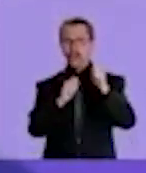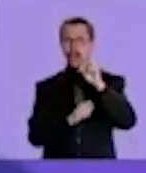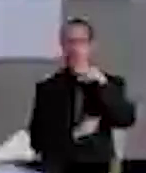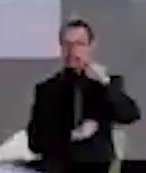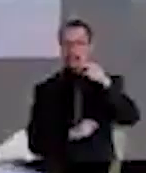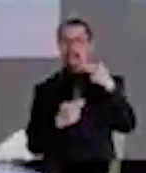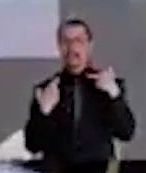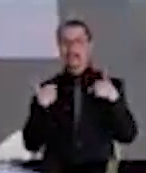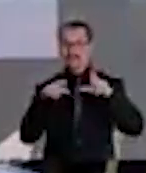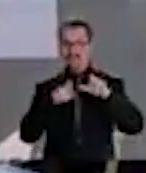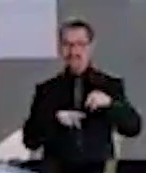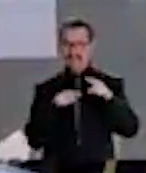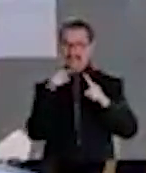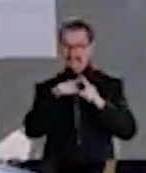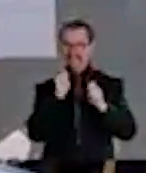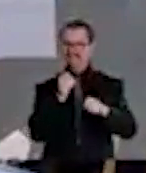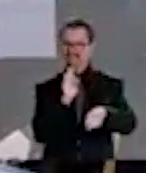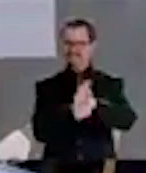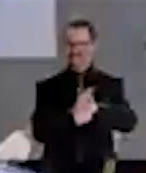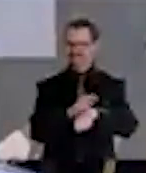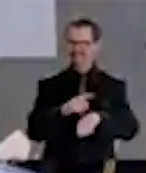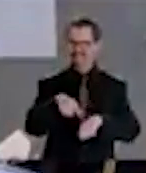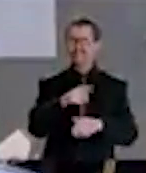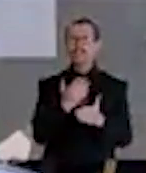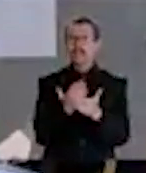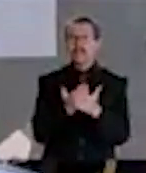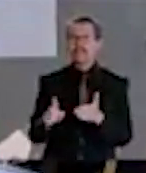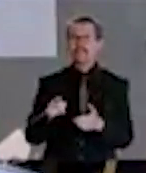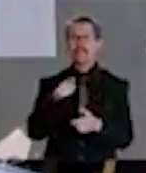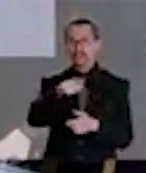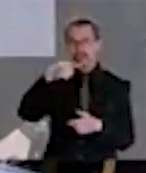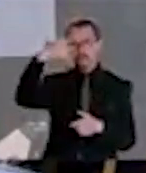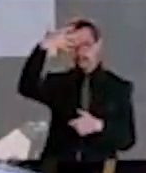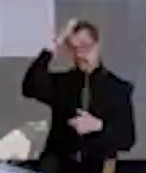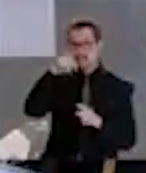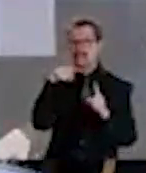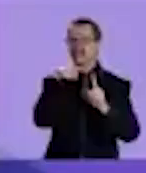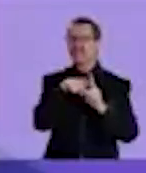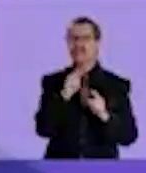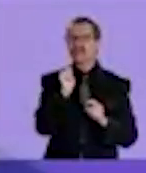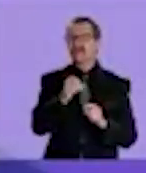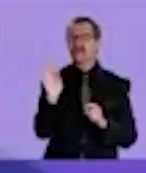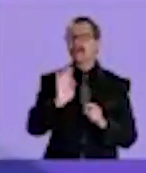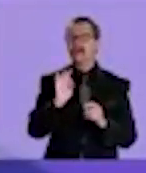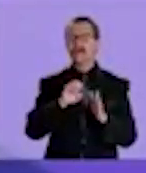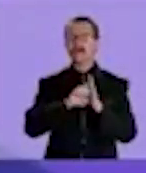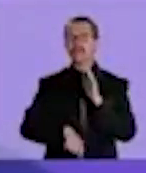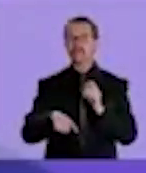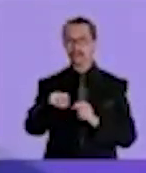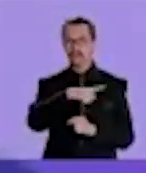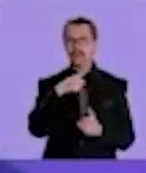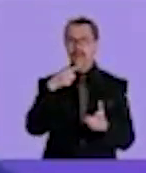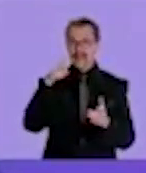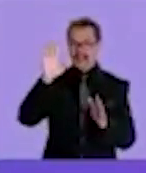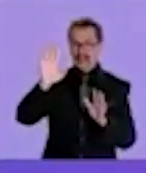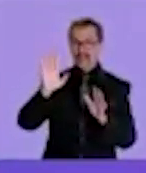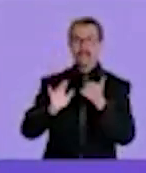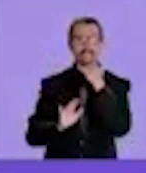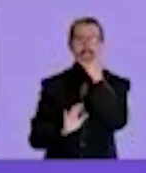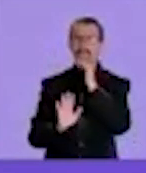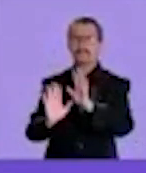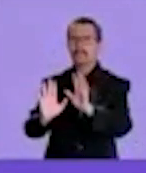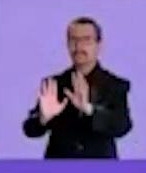o sea usted que le exigiría para que los mexicanos que están estados un respeto al respeto es que no actúe con